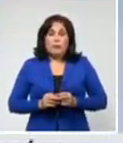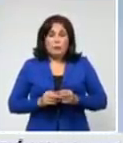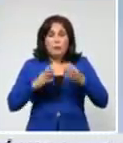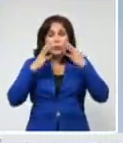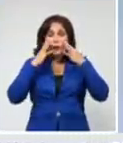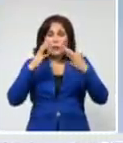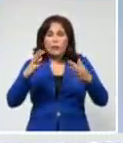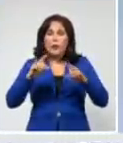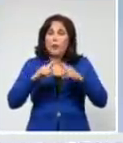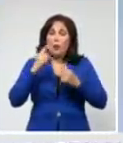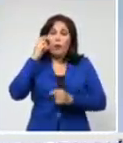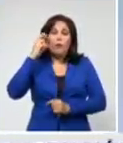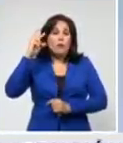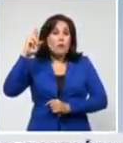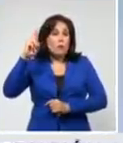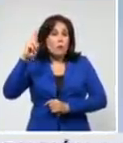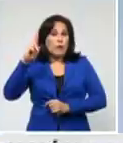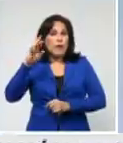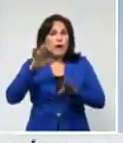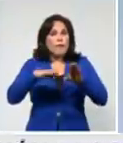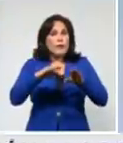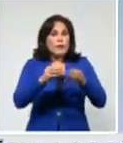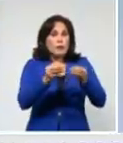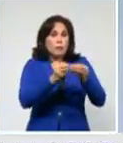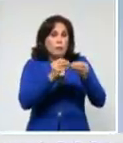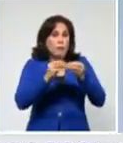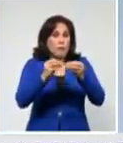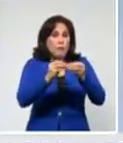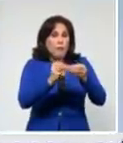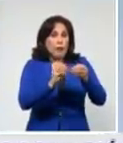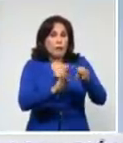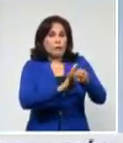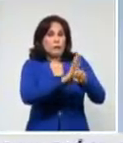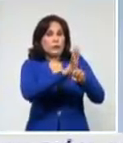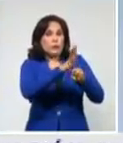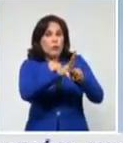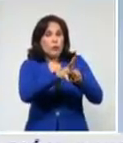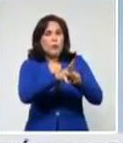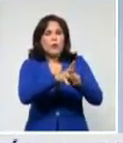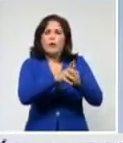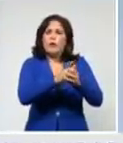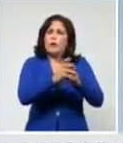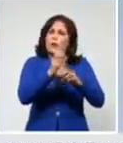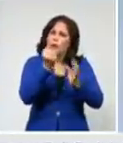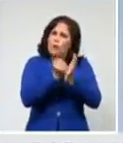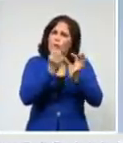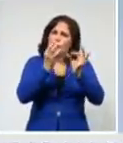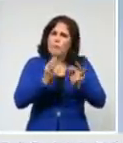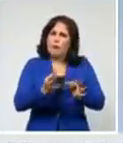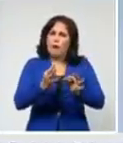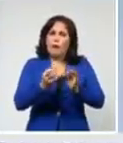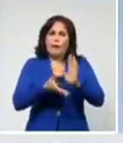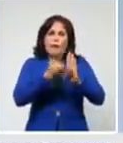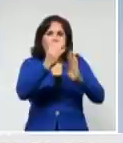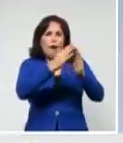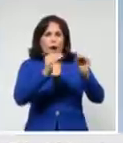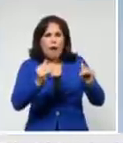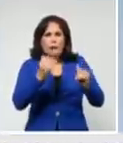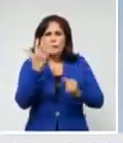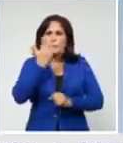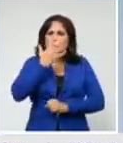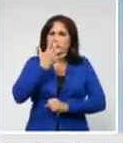porque acuérdense que en casos activos influyen los diagnosticados, los que se van de alta, los